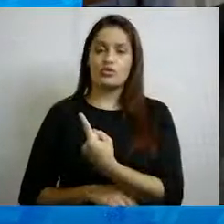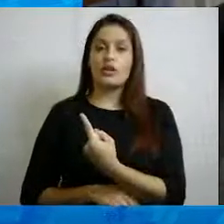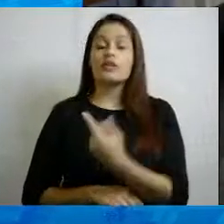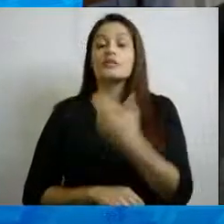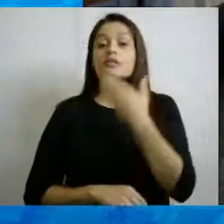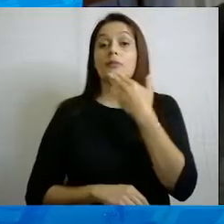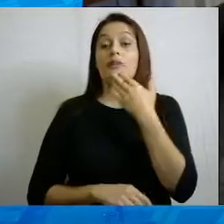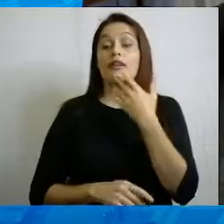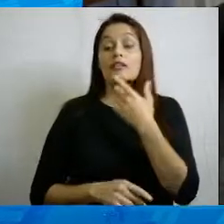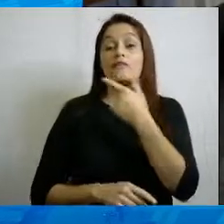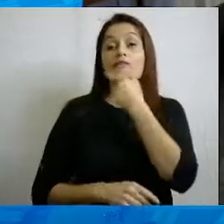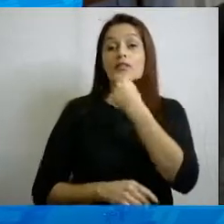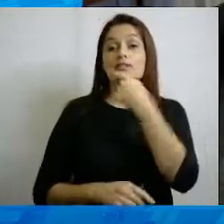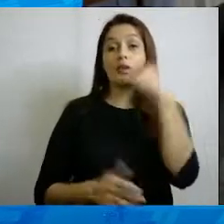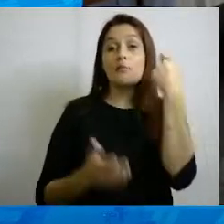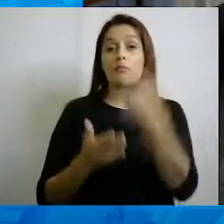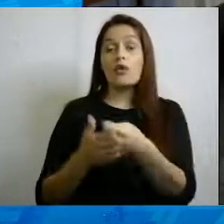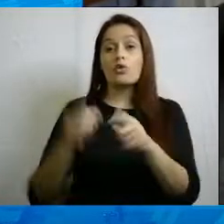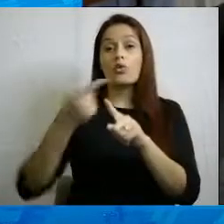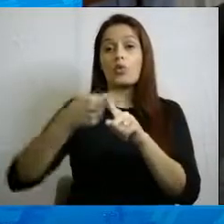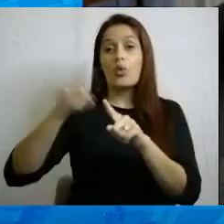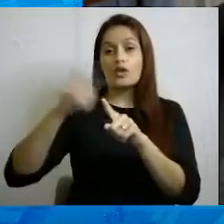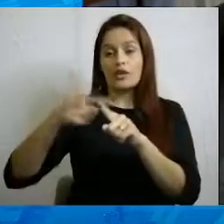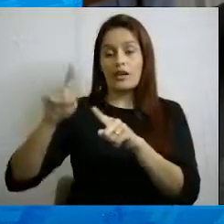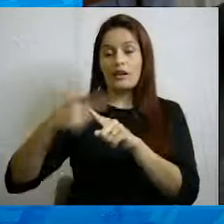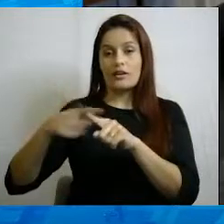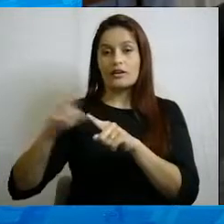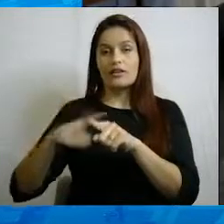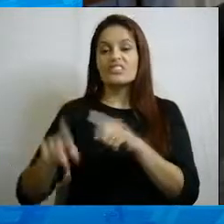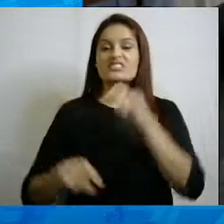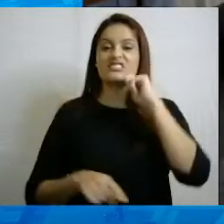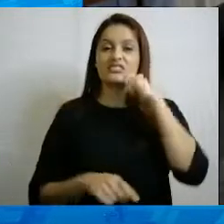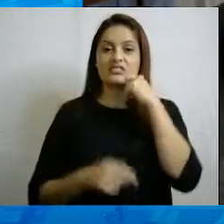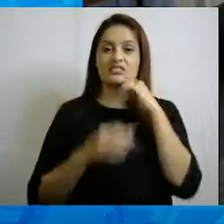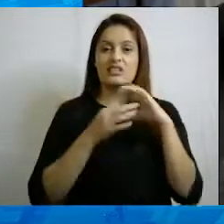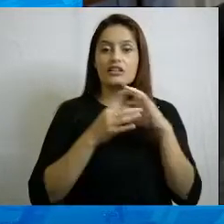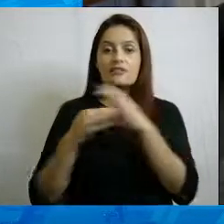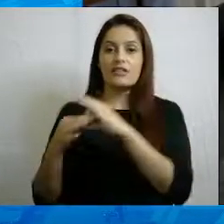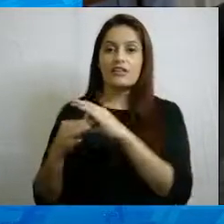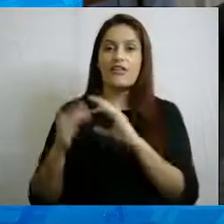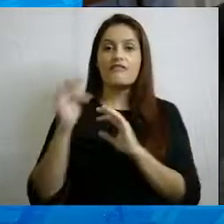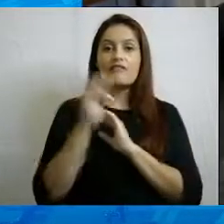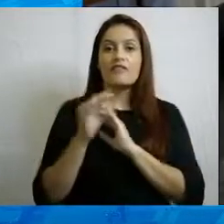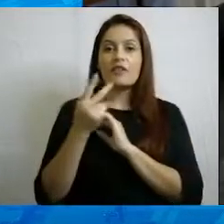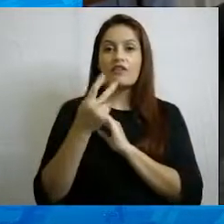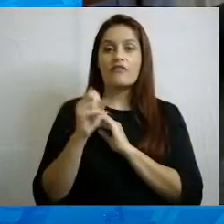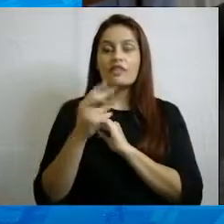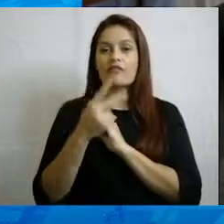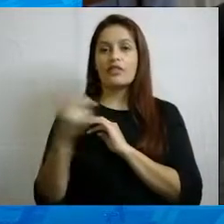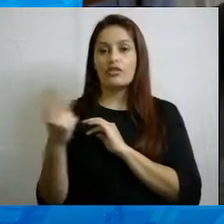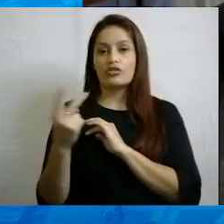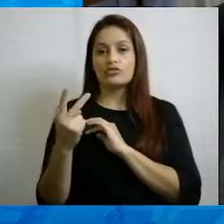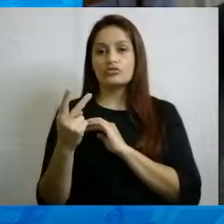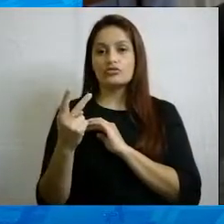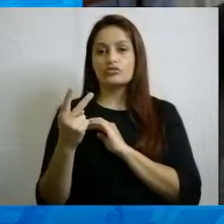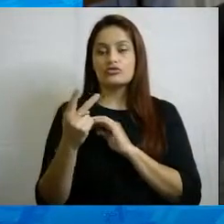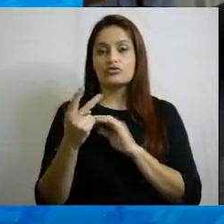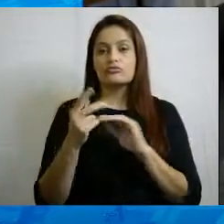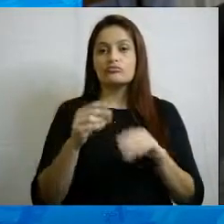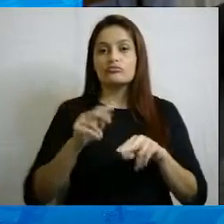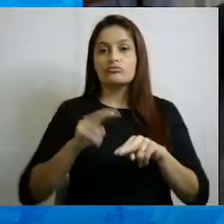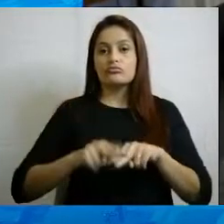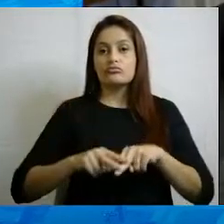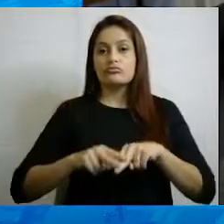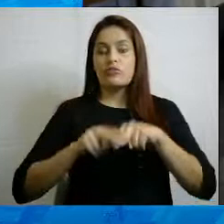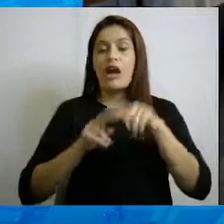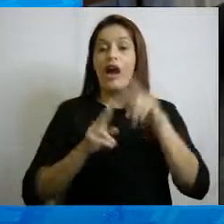de facilidades de pago, ¿cierto?, en cuotas, etcétera. Lo que significaba a febrero 2022, porque la deuda de la empresa Romesa es